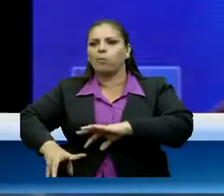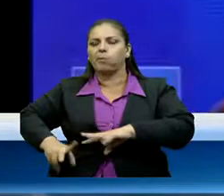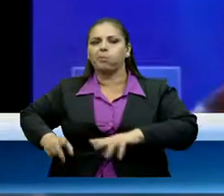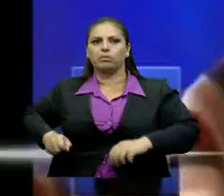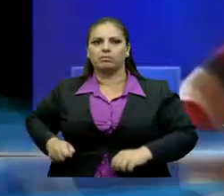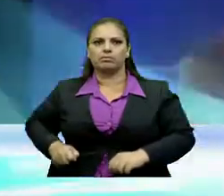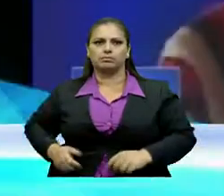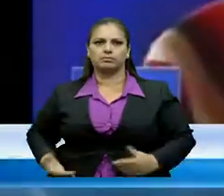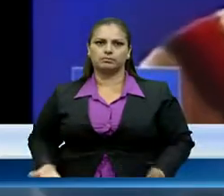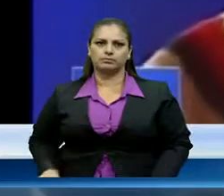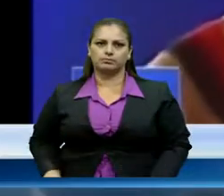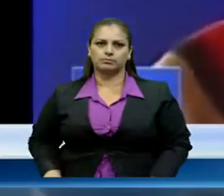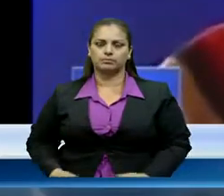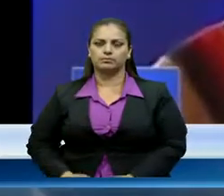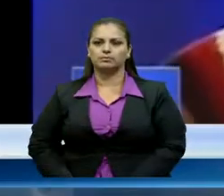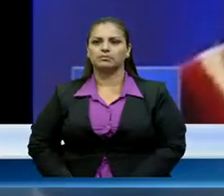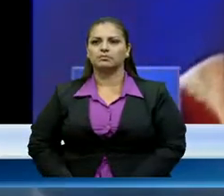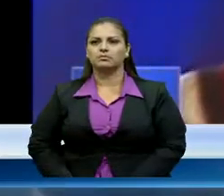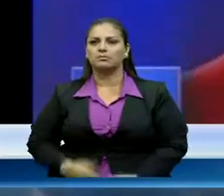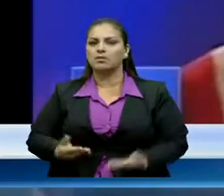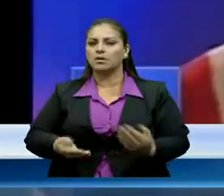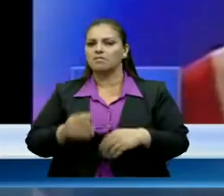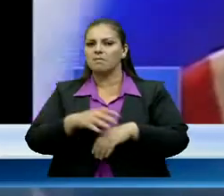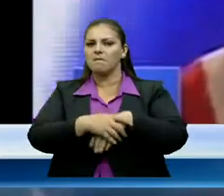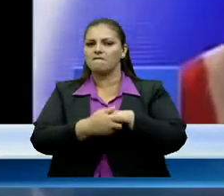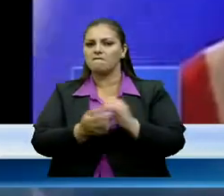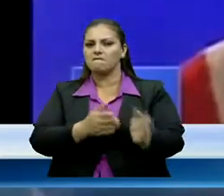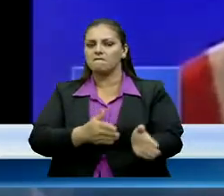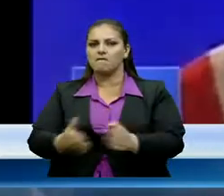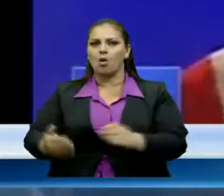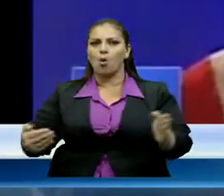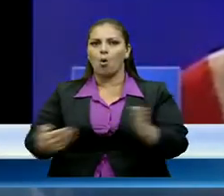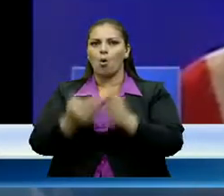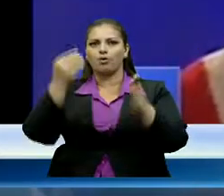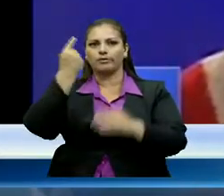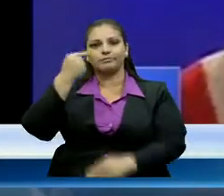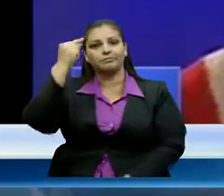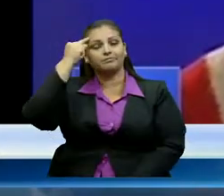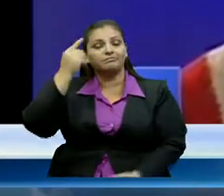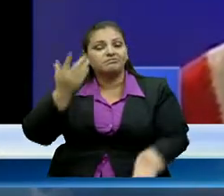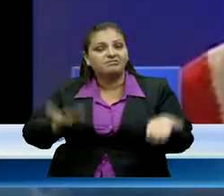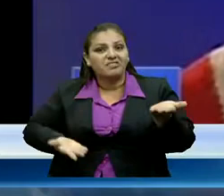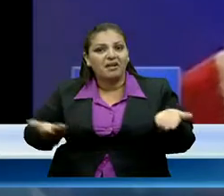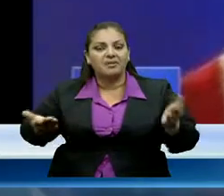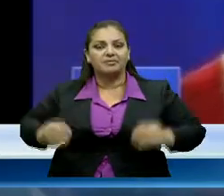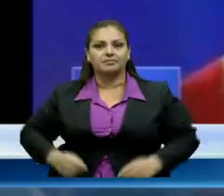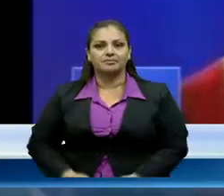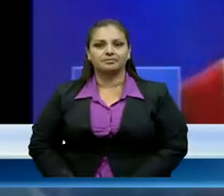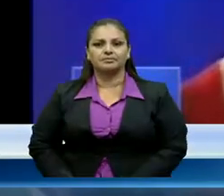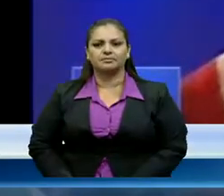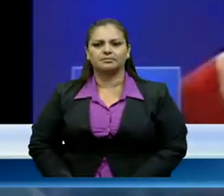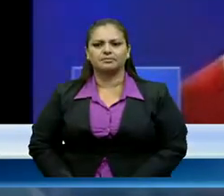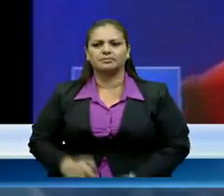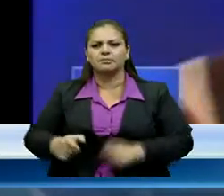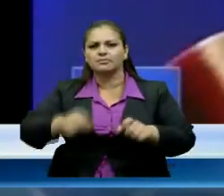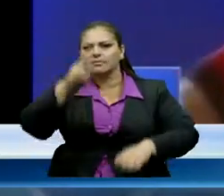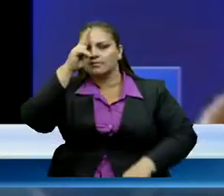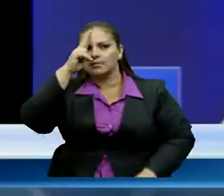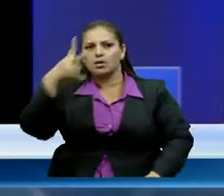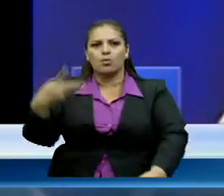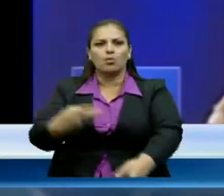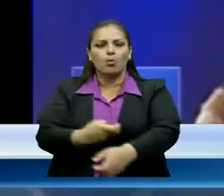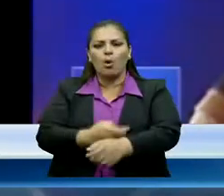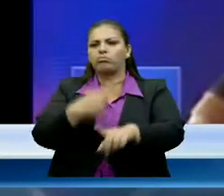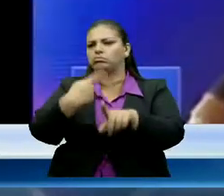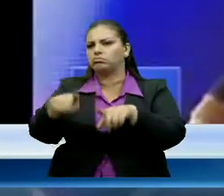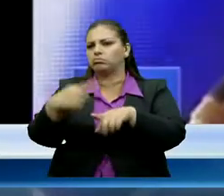mal. Aunque muy probablemente aquí, en el caso de Jeringuilla y Destroza, no, es por corruptela. Esto no lo vamos a aceptar, ya se